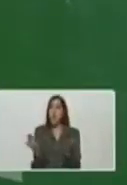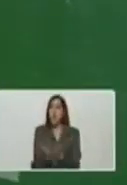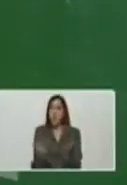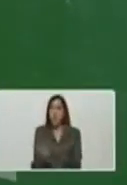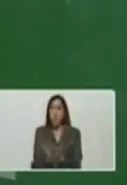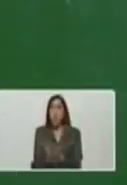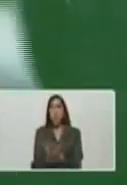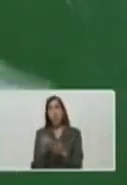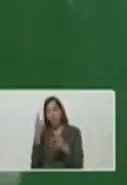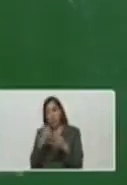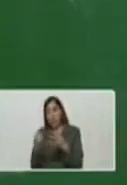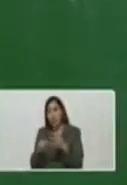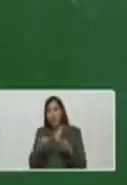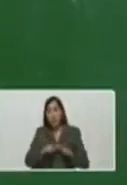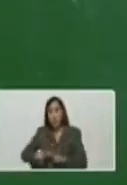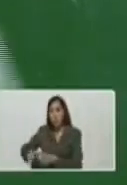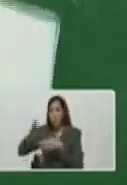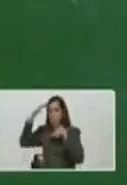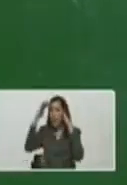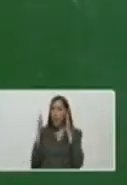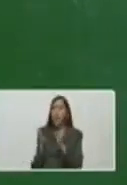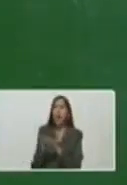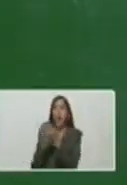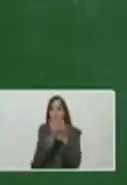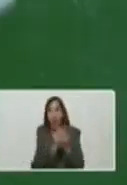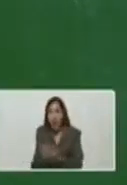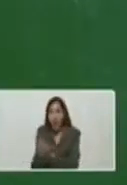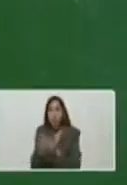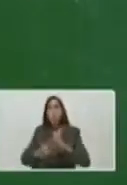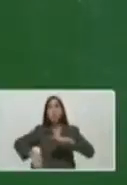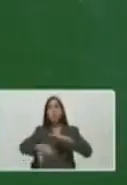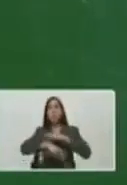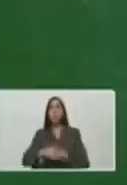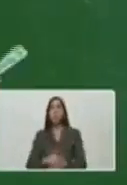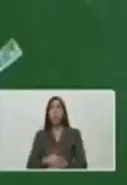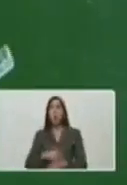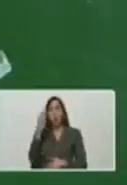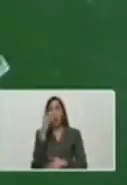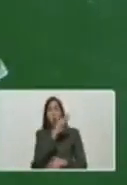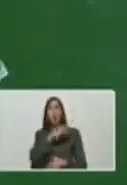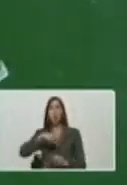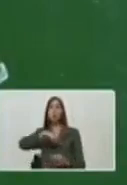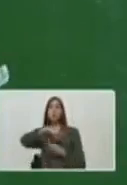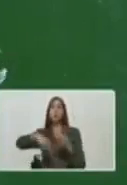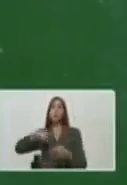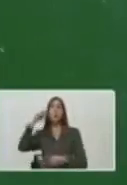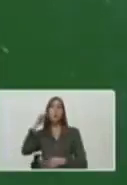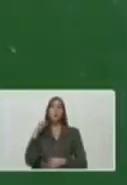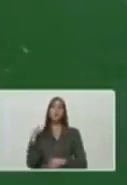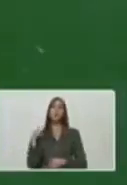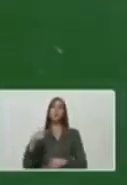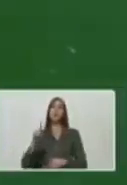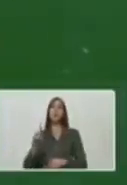escuelas técnicas, los preescolares, porque es un compromiso que tiene la revolución bolivariana, presidente.